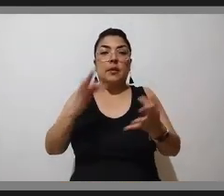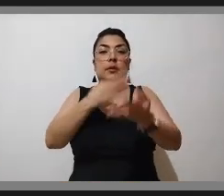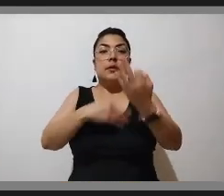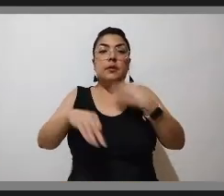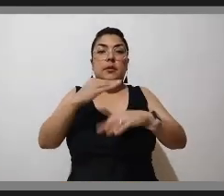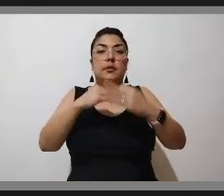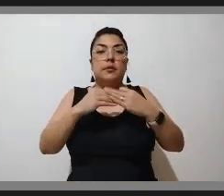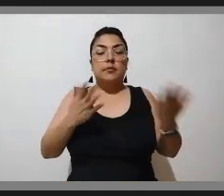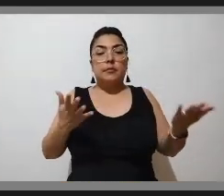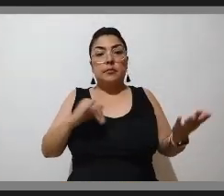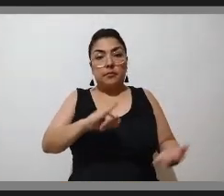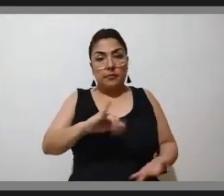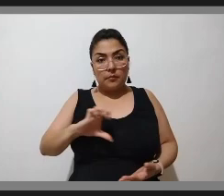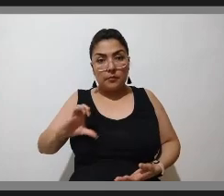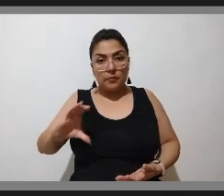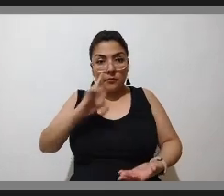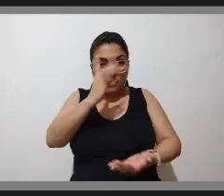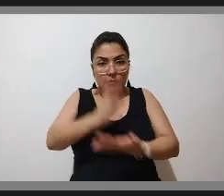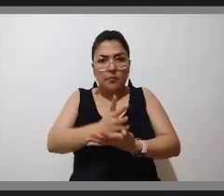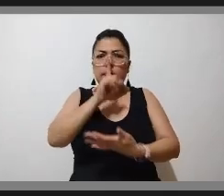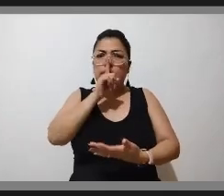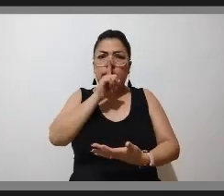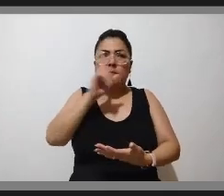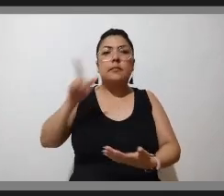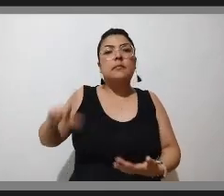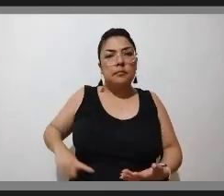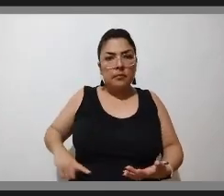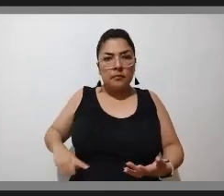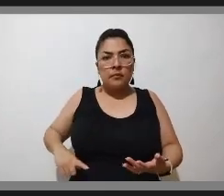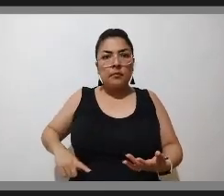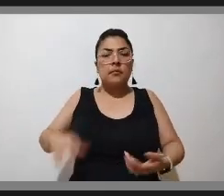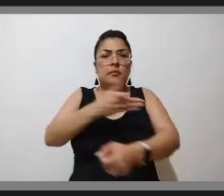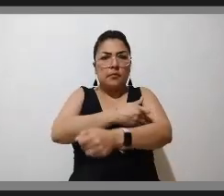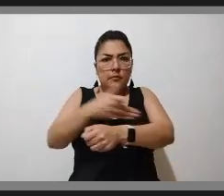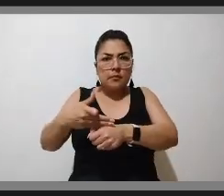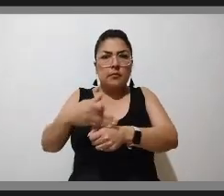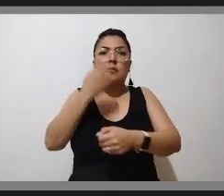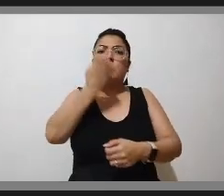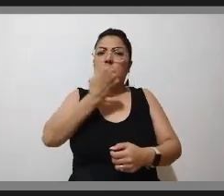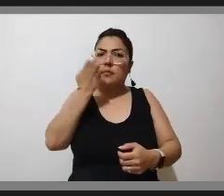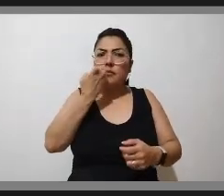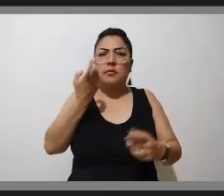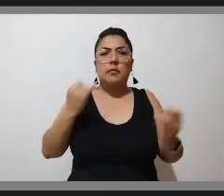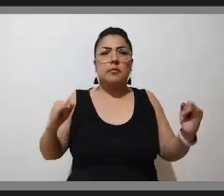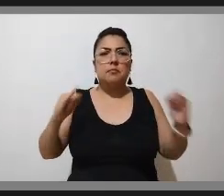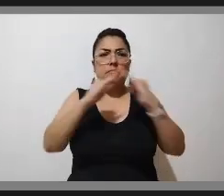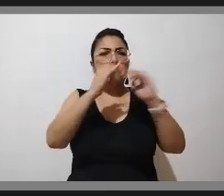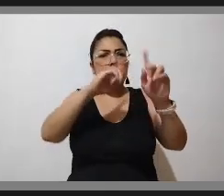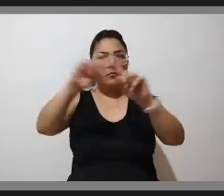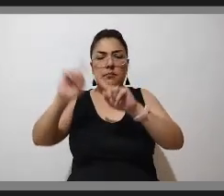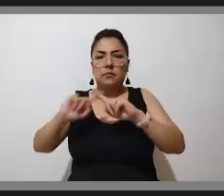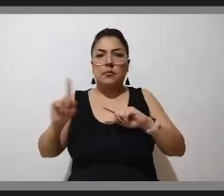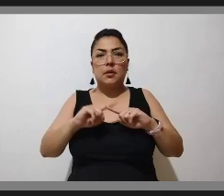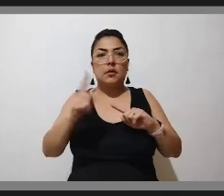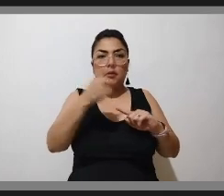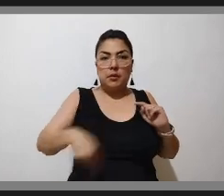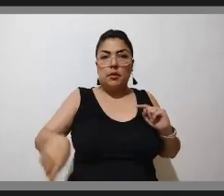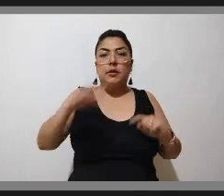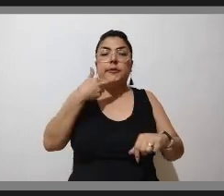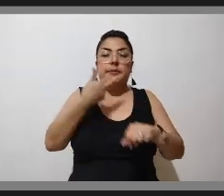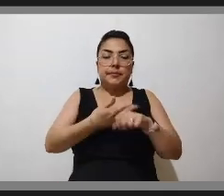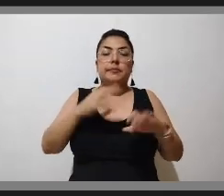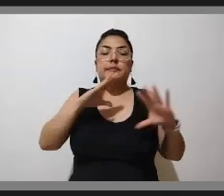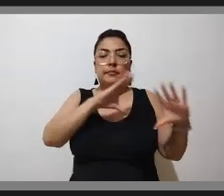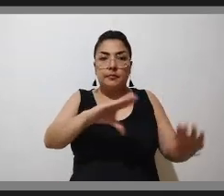Coahuila, le toca a todas las instituciones, le toca al gobierno, le toca a las escuelas, le toca a las familias. Entonces, pues por ahí vamos, esperemos